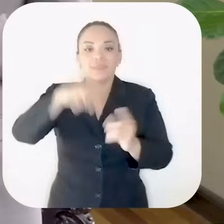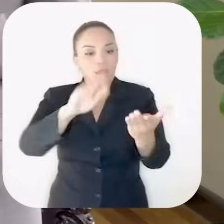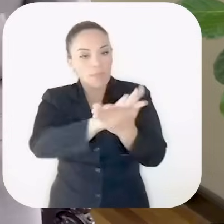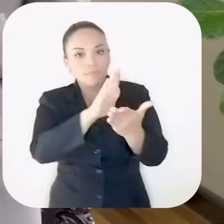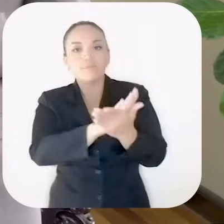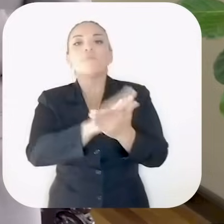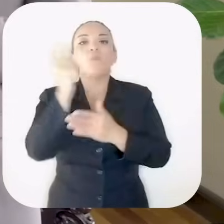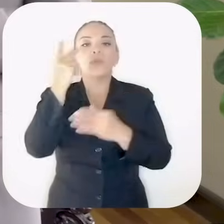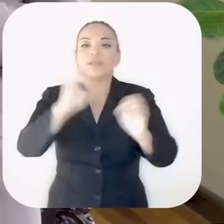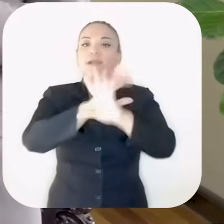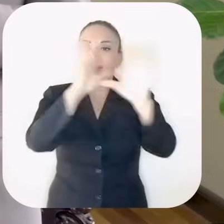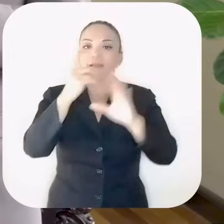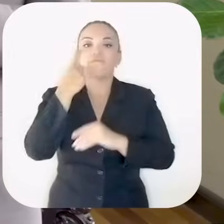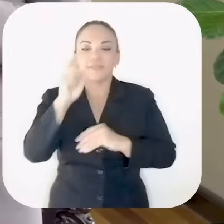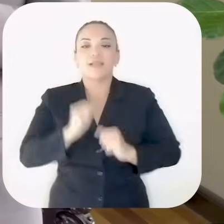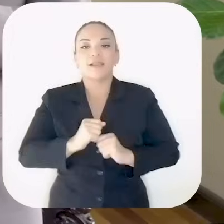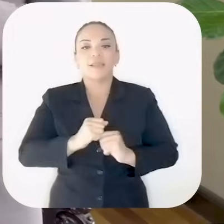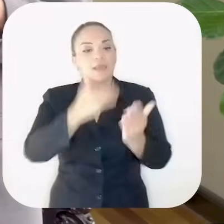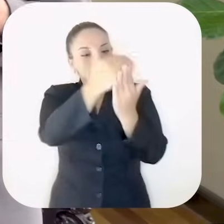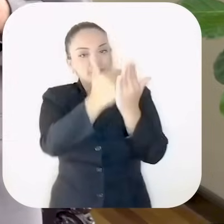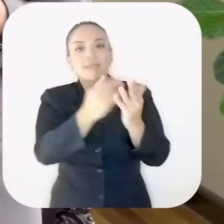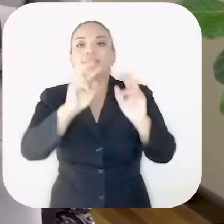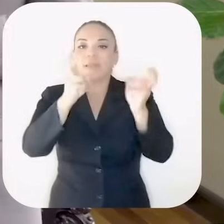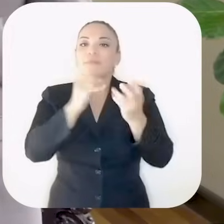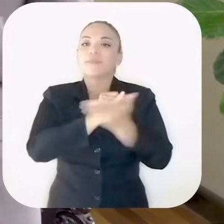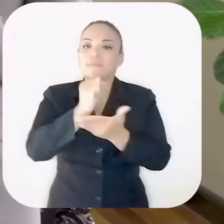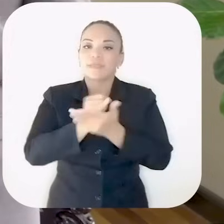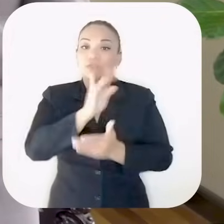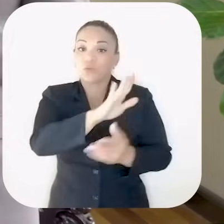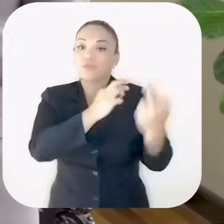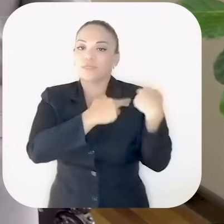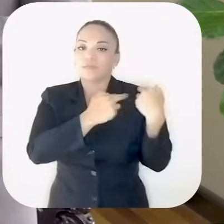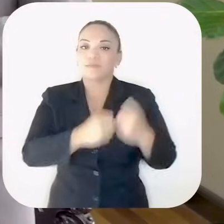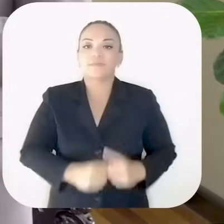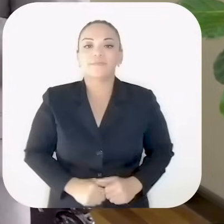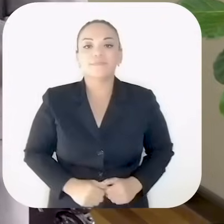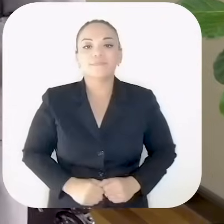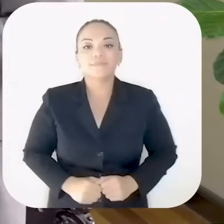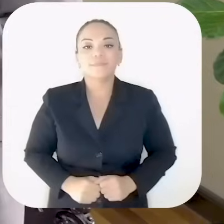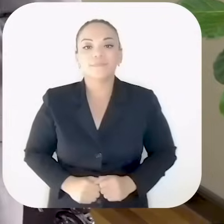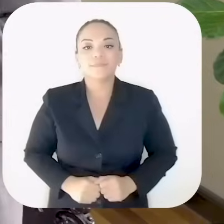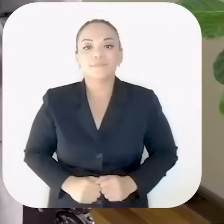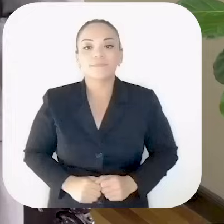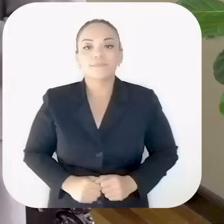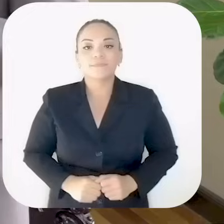por parte de la Fiscalía en las líneas de investigación a su cargo.